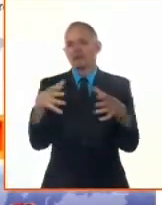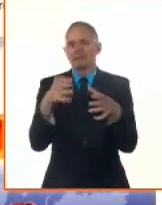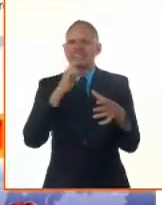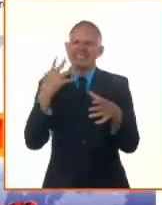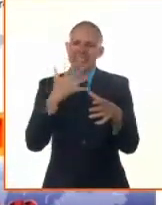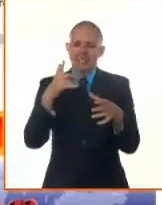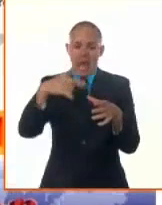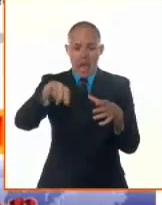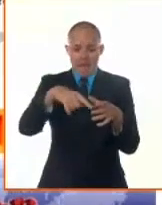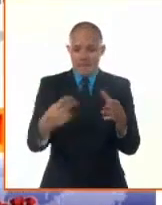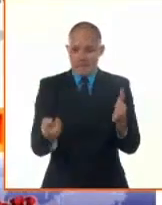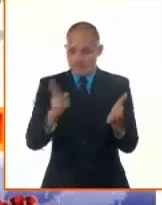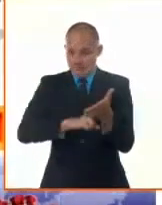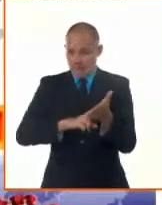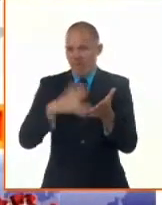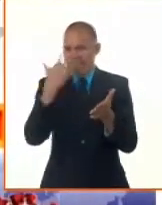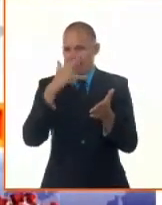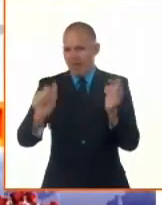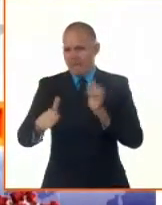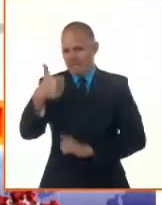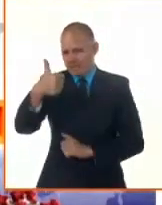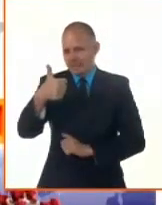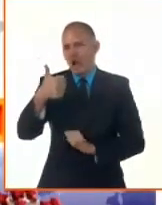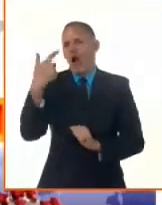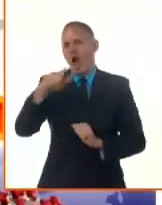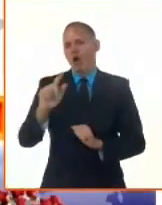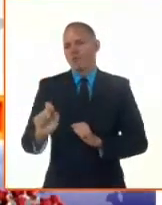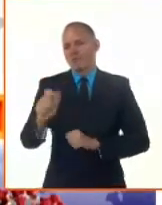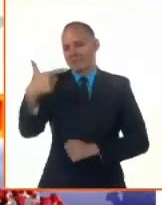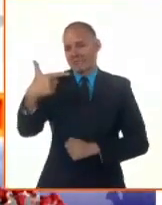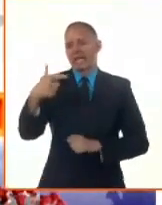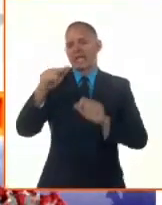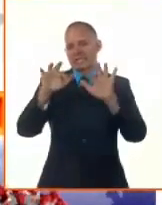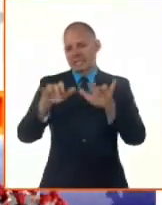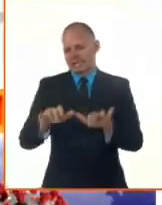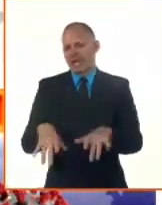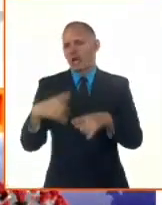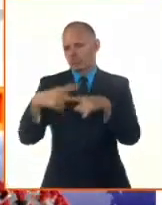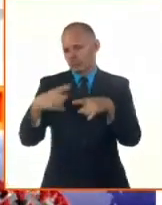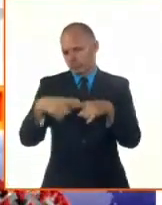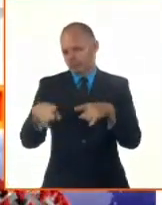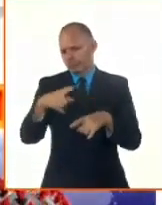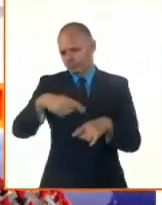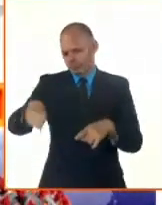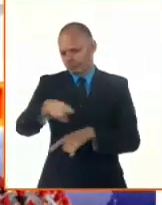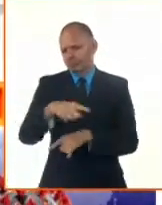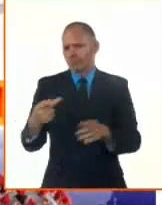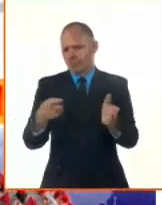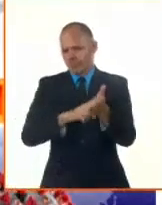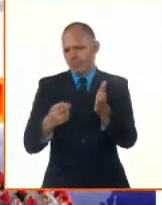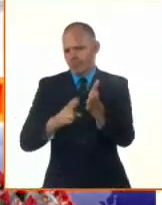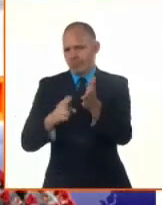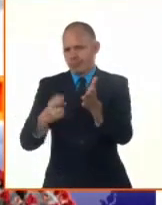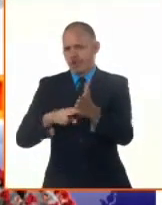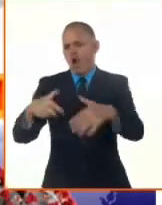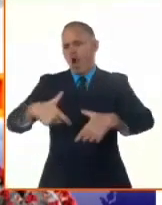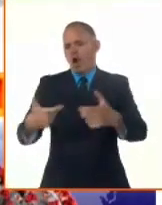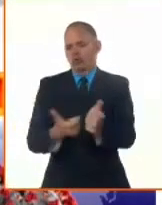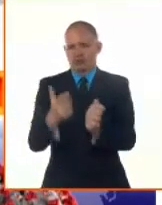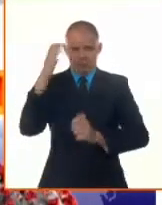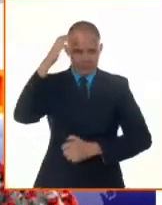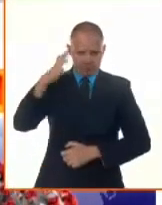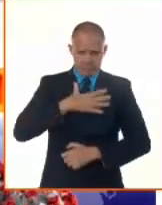diputados a su presidente vicepresidente secretarios y demás secretario y demás integrantes del Consejo de estado